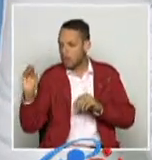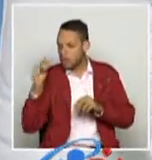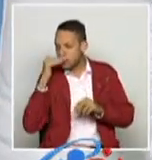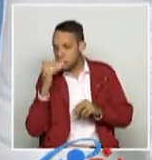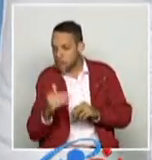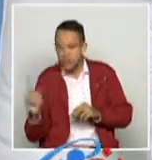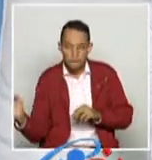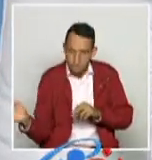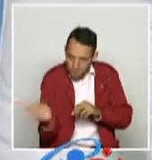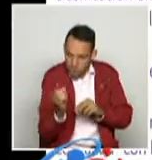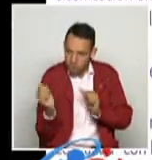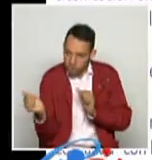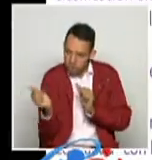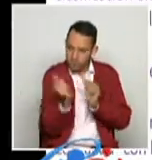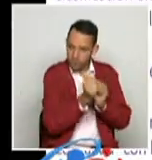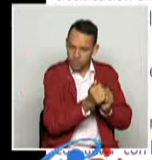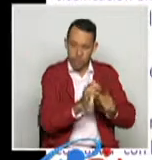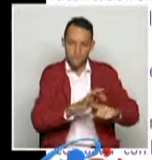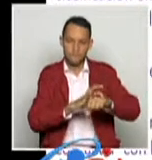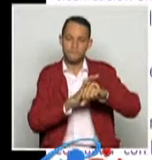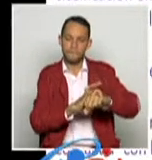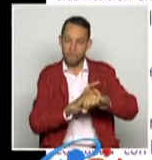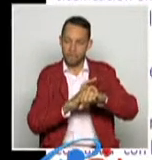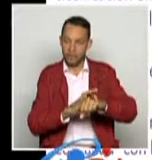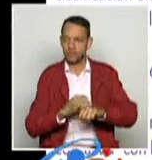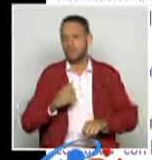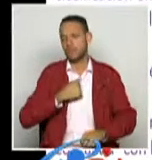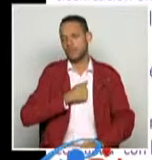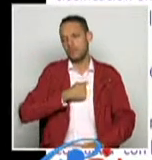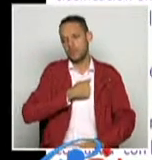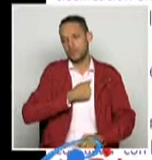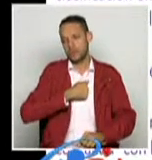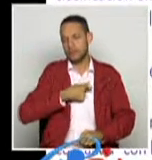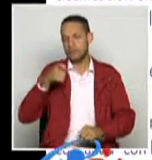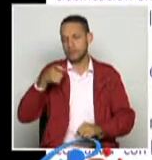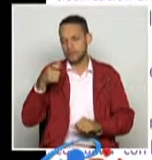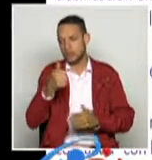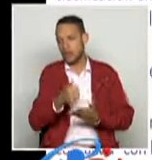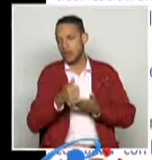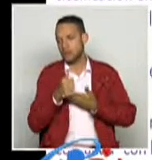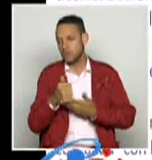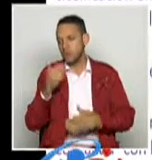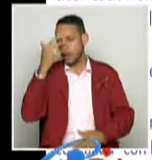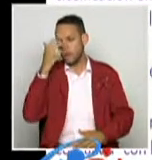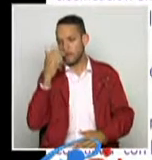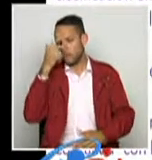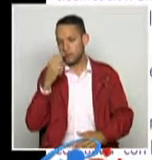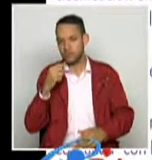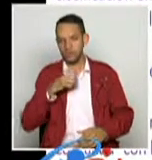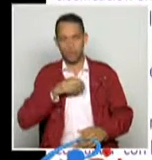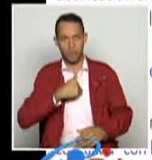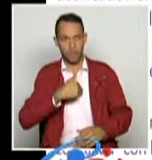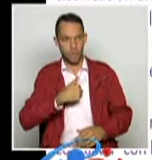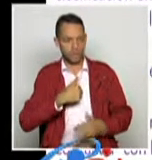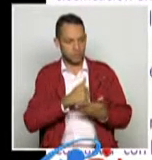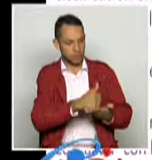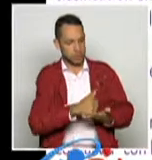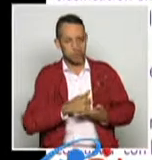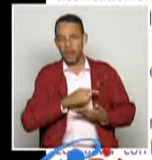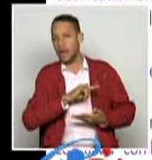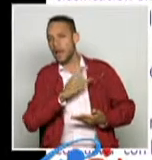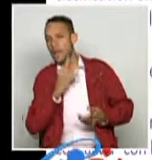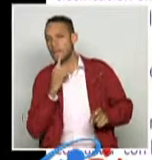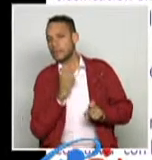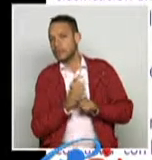detecte, pues van y buscan al médico. Le dices, doctor, por favor, no se evalúa al niño y mire a ver si tiene una enfermedad del corazón, si el